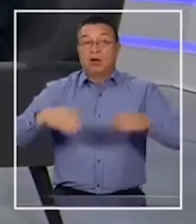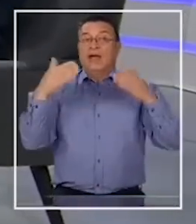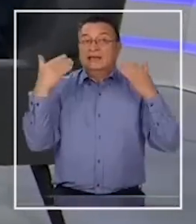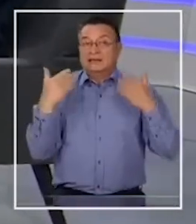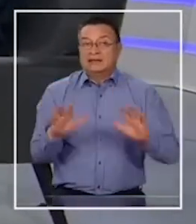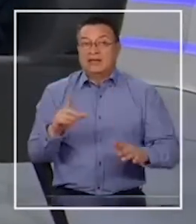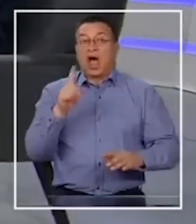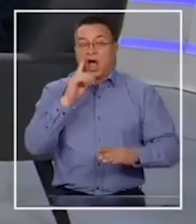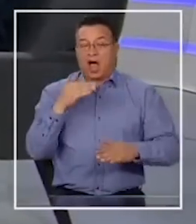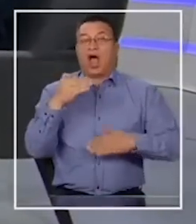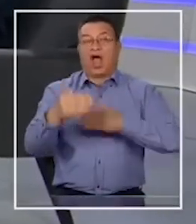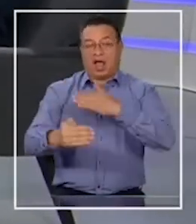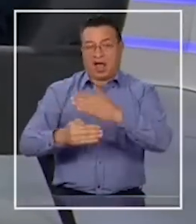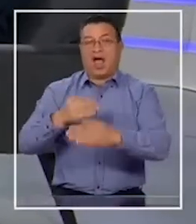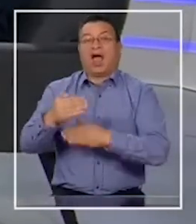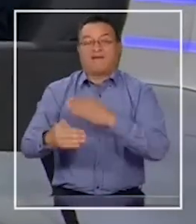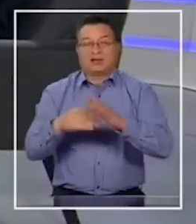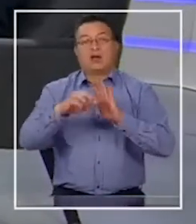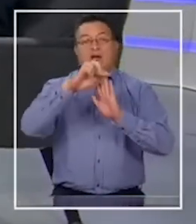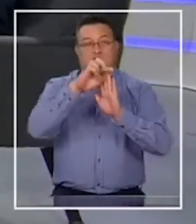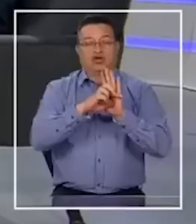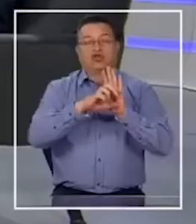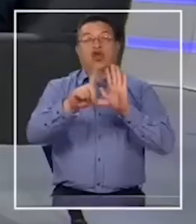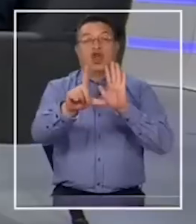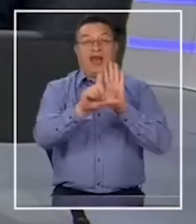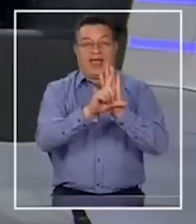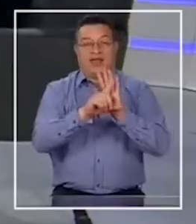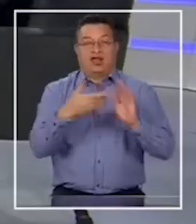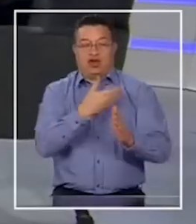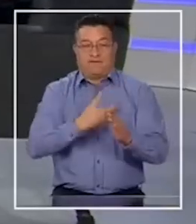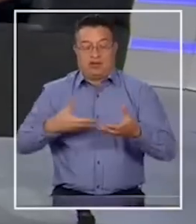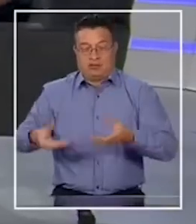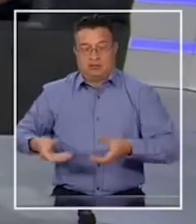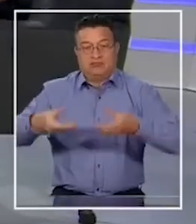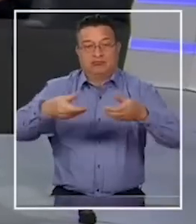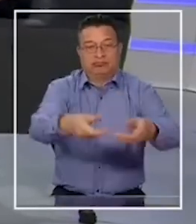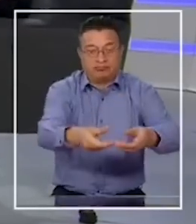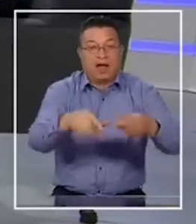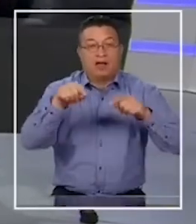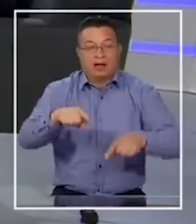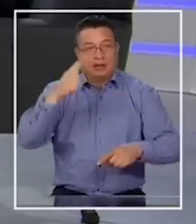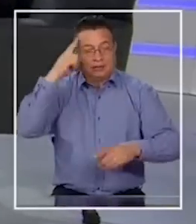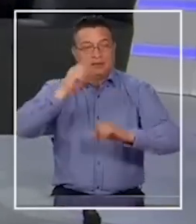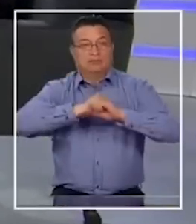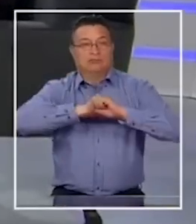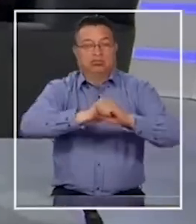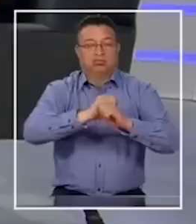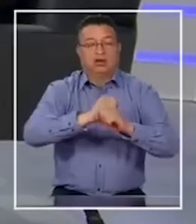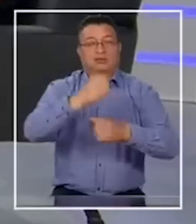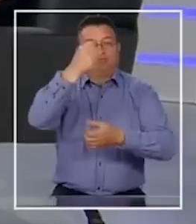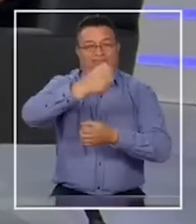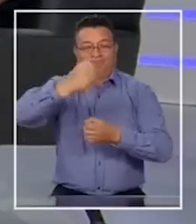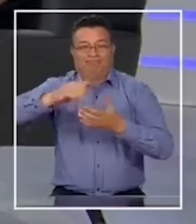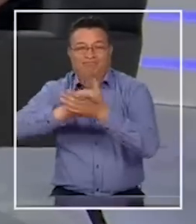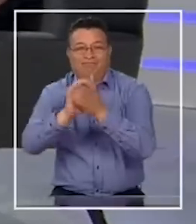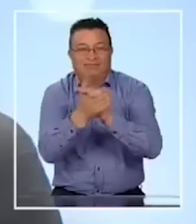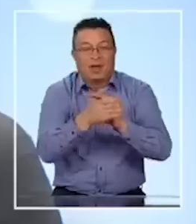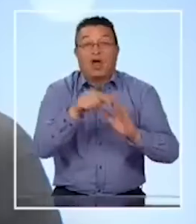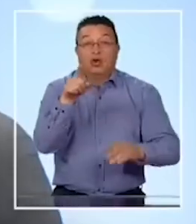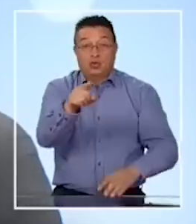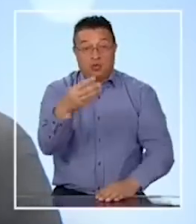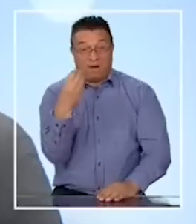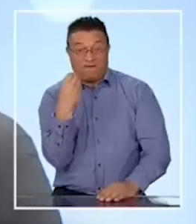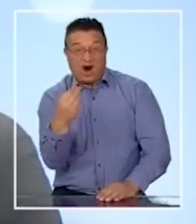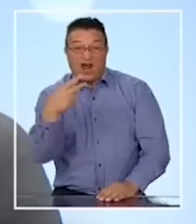ya esté digamos avanzando el proyecto de ley presentado por este gobierno que pretende atacar el tema del crimen organizado a usted le parece